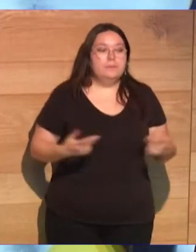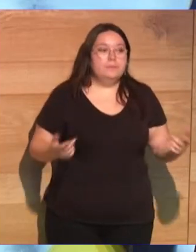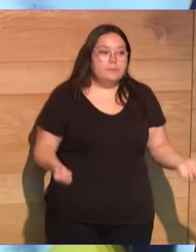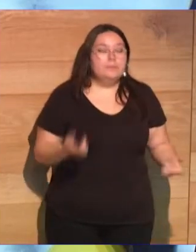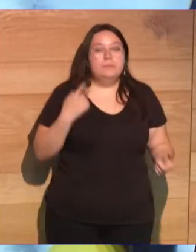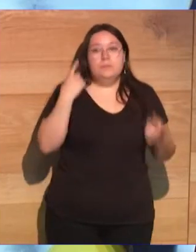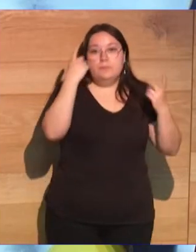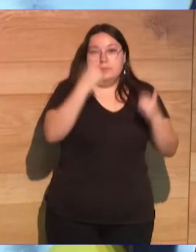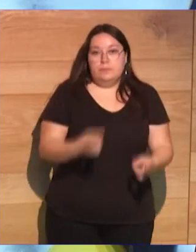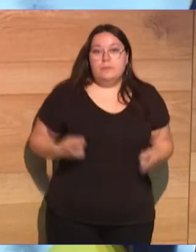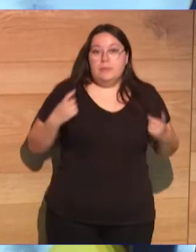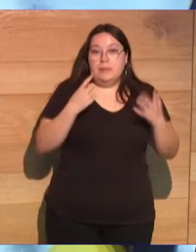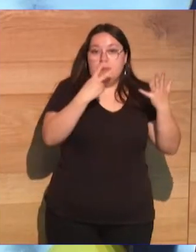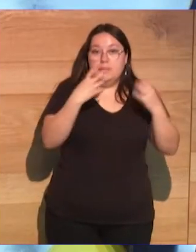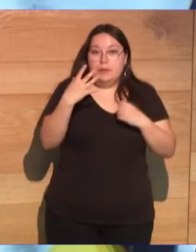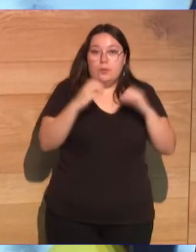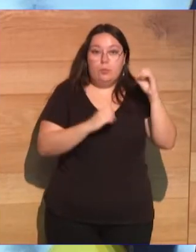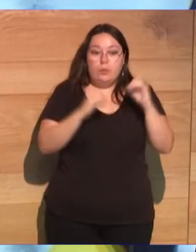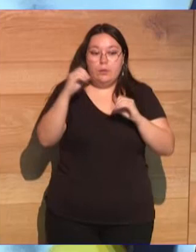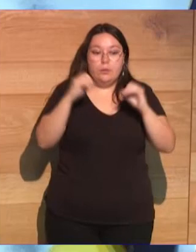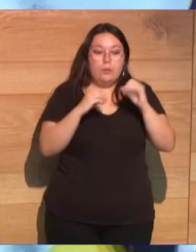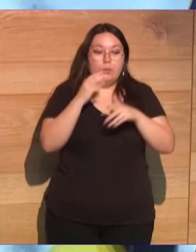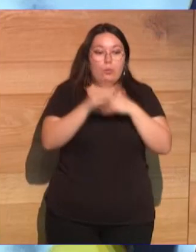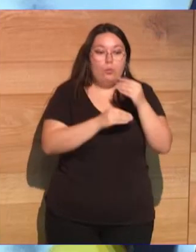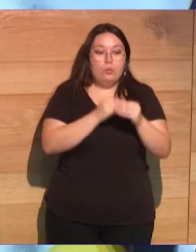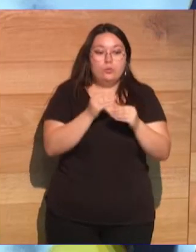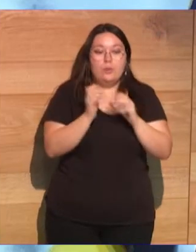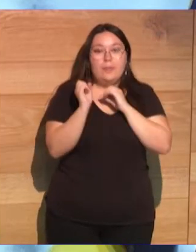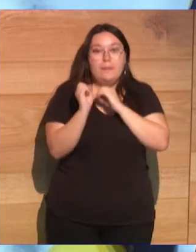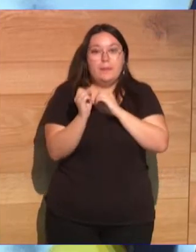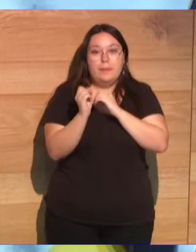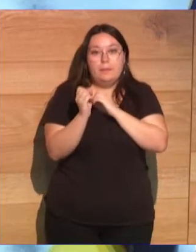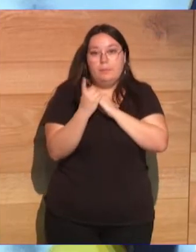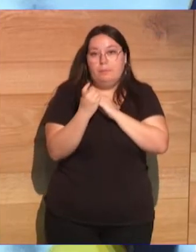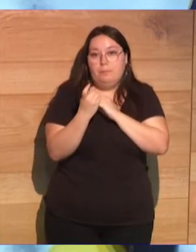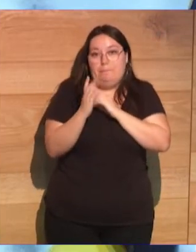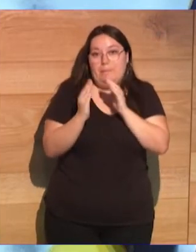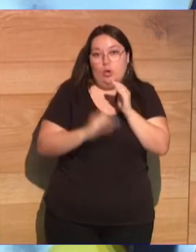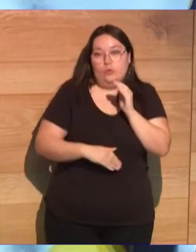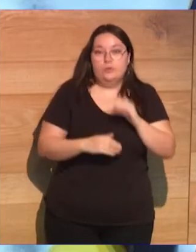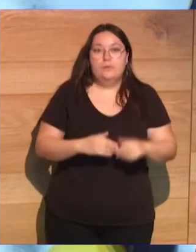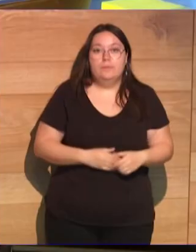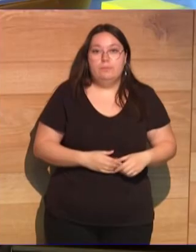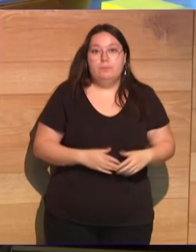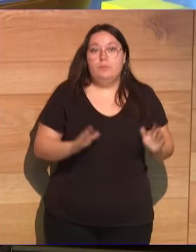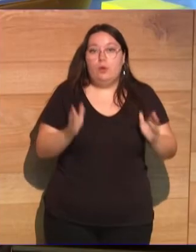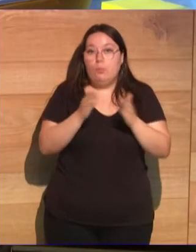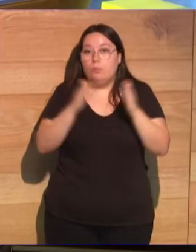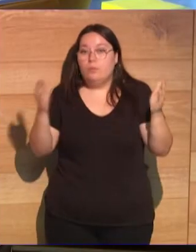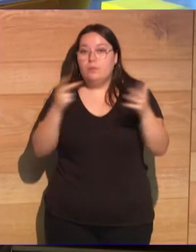que intentar que el 75% haga un uso menos dependiente, hay un porcentaje amplio, en torno